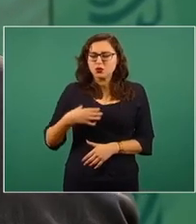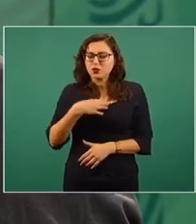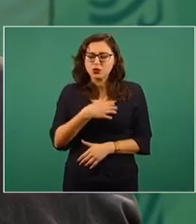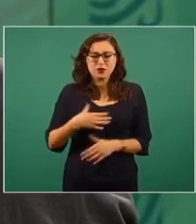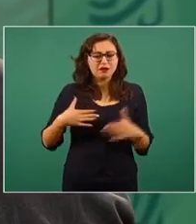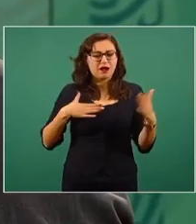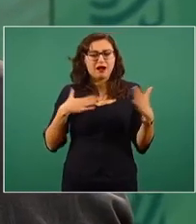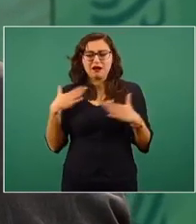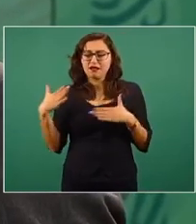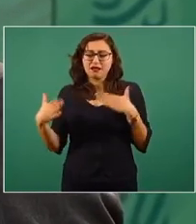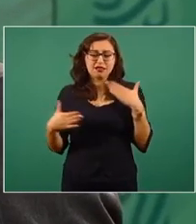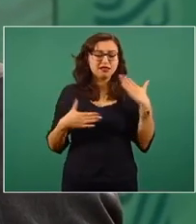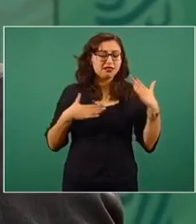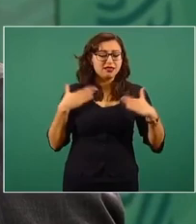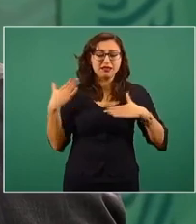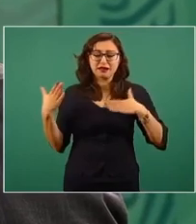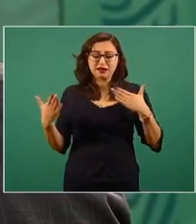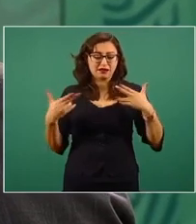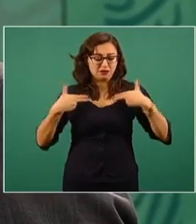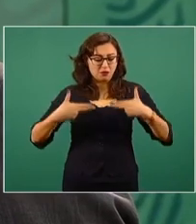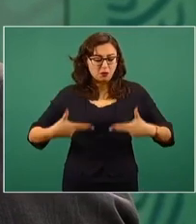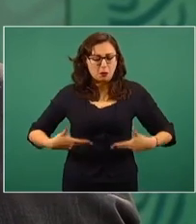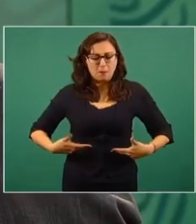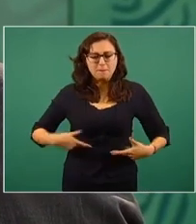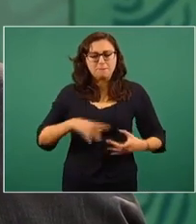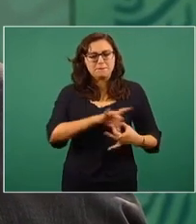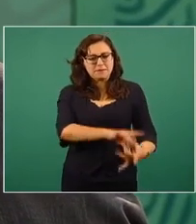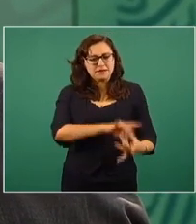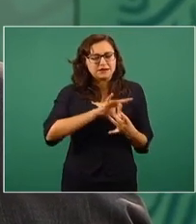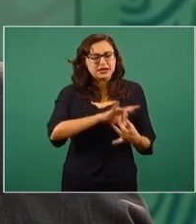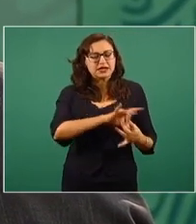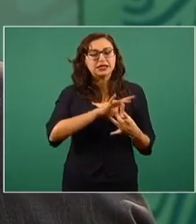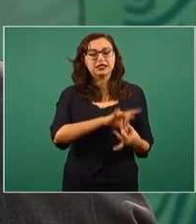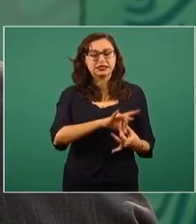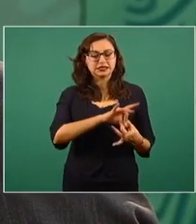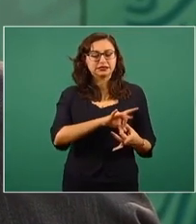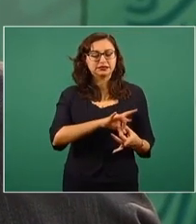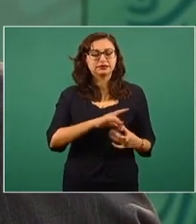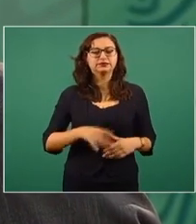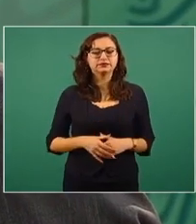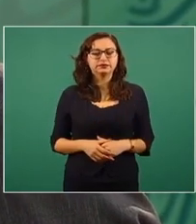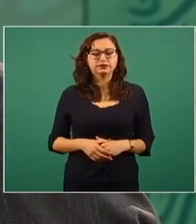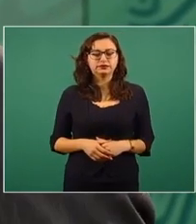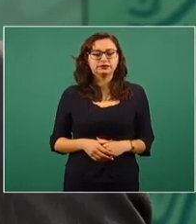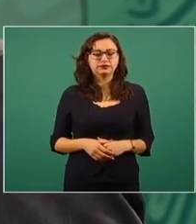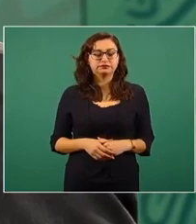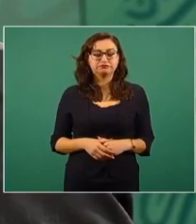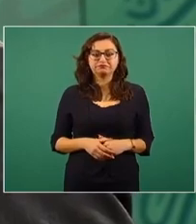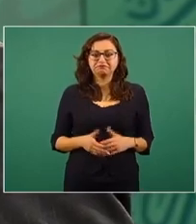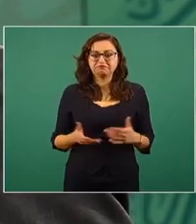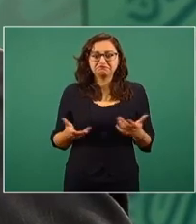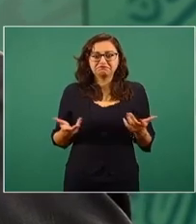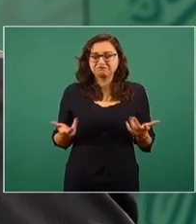el humanismo, no hay